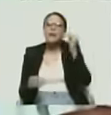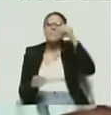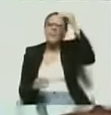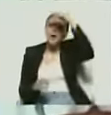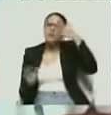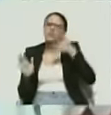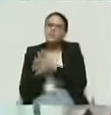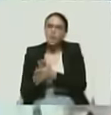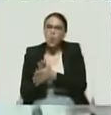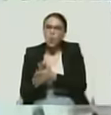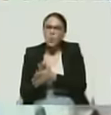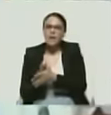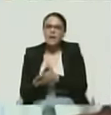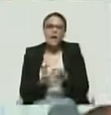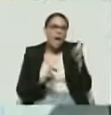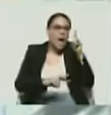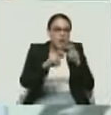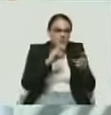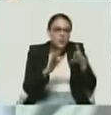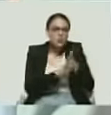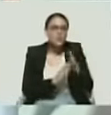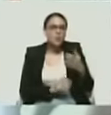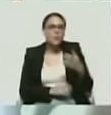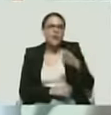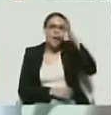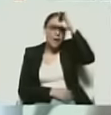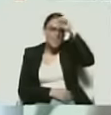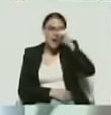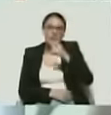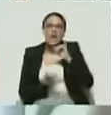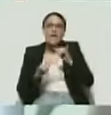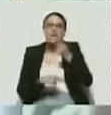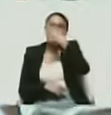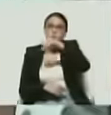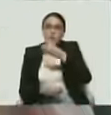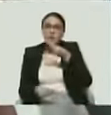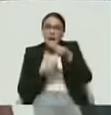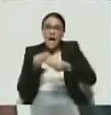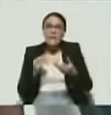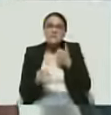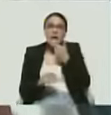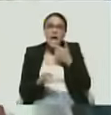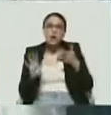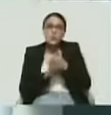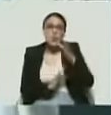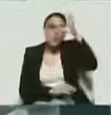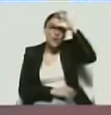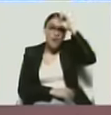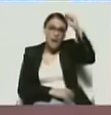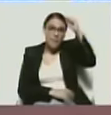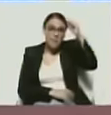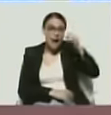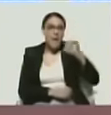Y saber si está pensada algunas acciones diplomáticas con, por este tema de Argentina que está